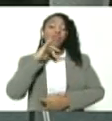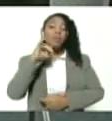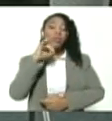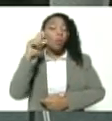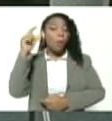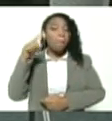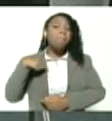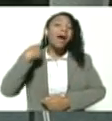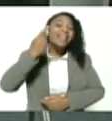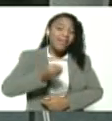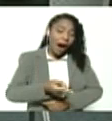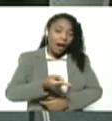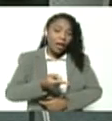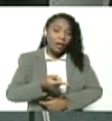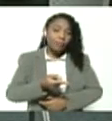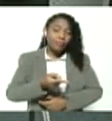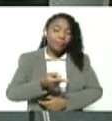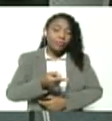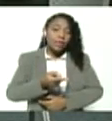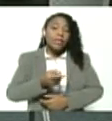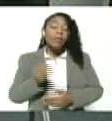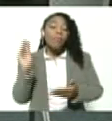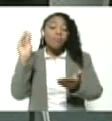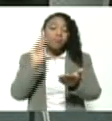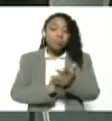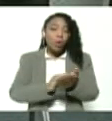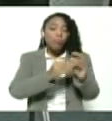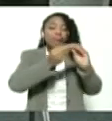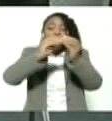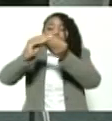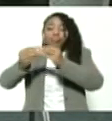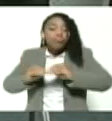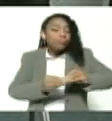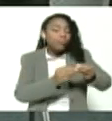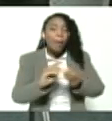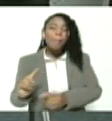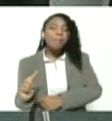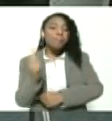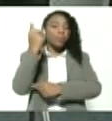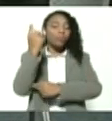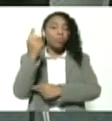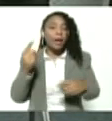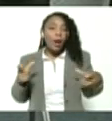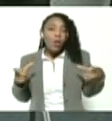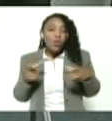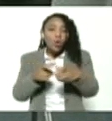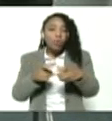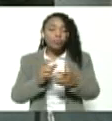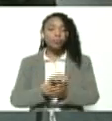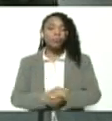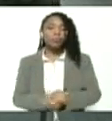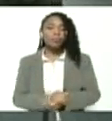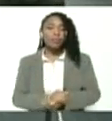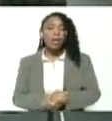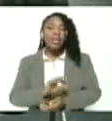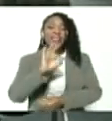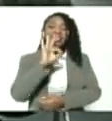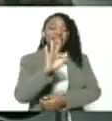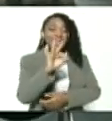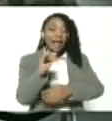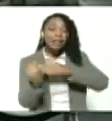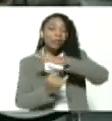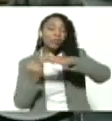mañana van a estarse instalando y realizando su primera reunión los tres órganos